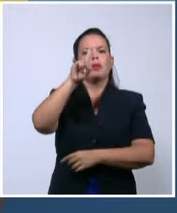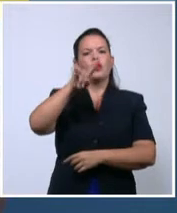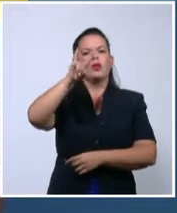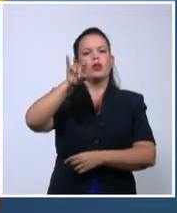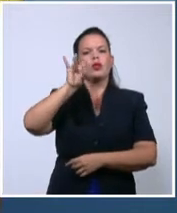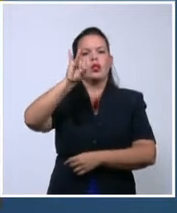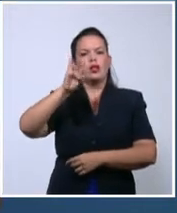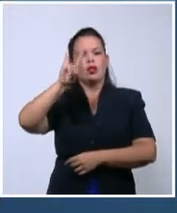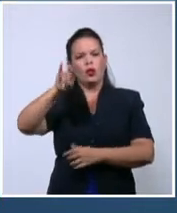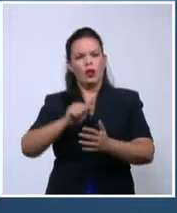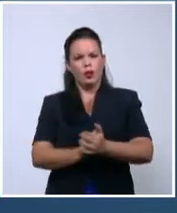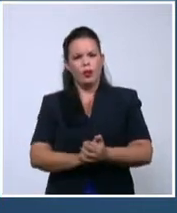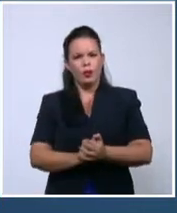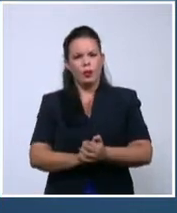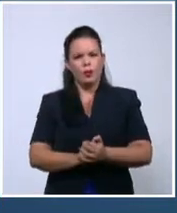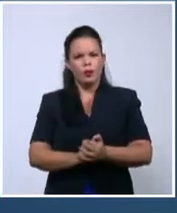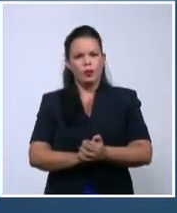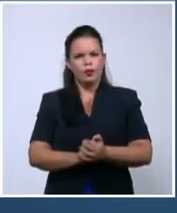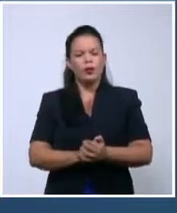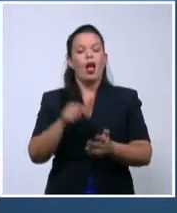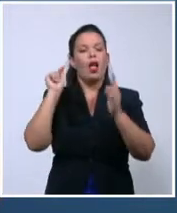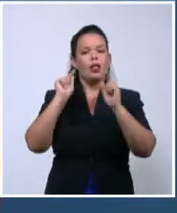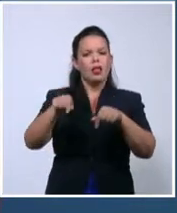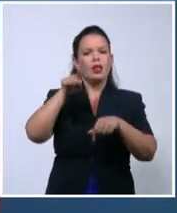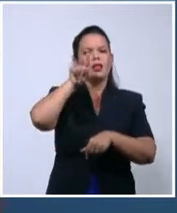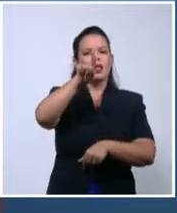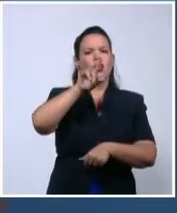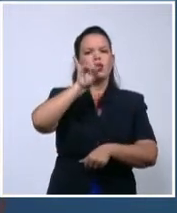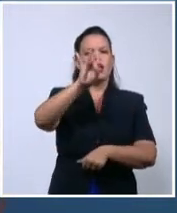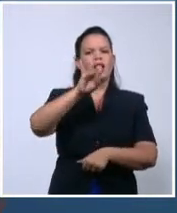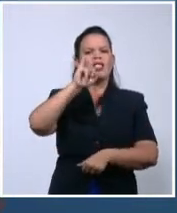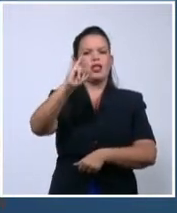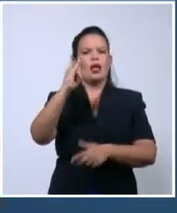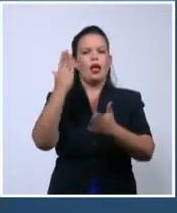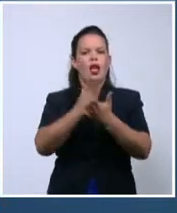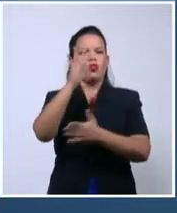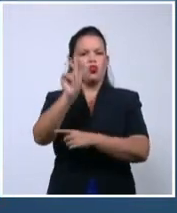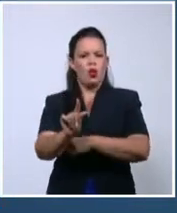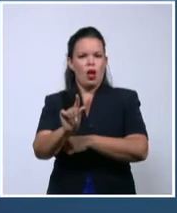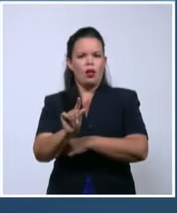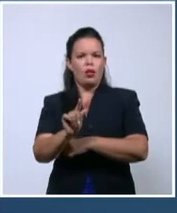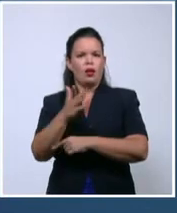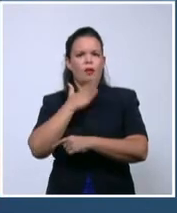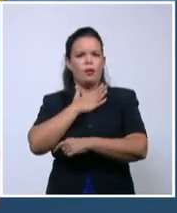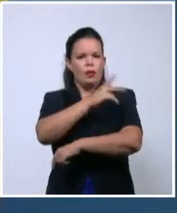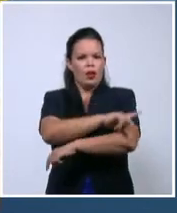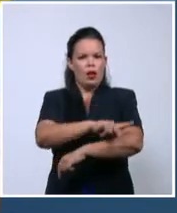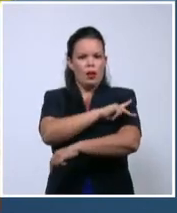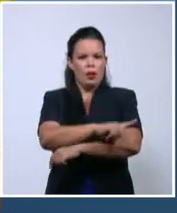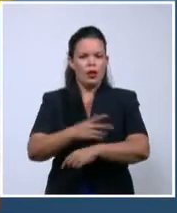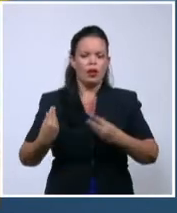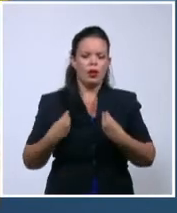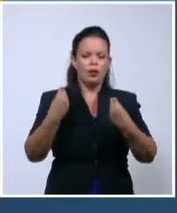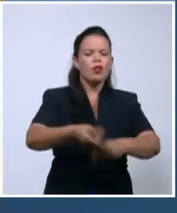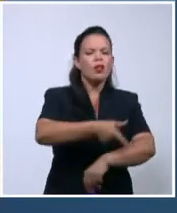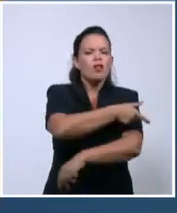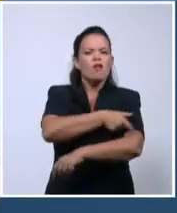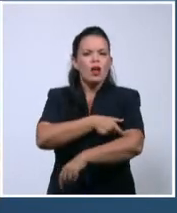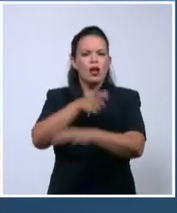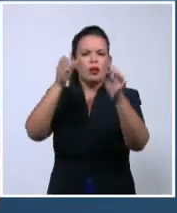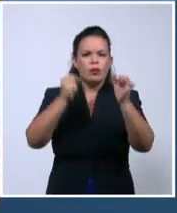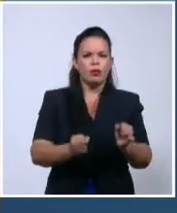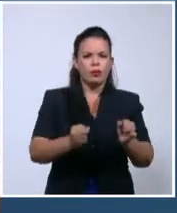Hubo 176 estudiantes de Camboya a quienes se le otorgaron becas para estudiar en Cuba